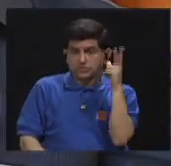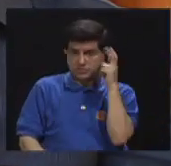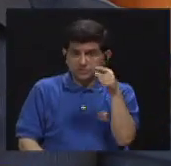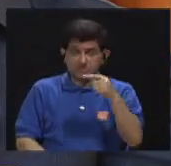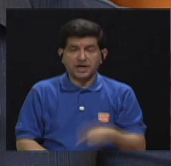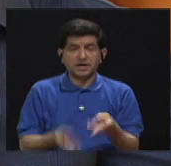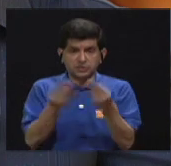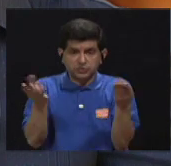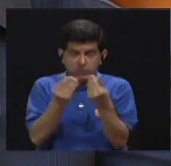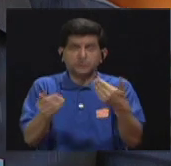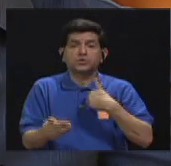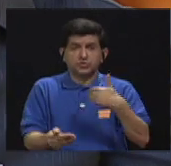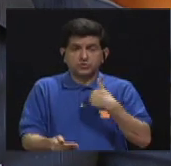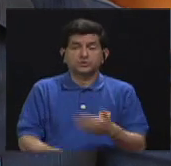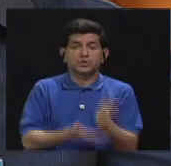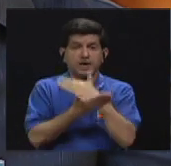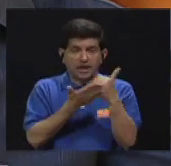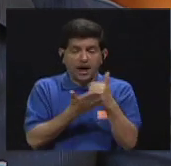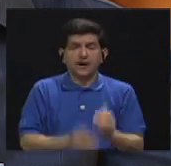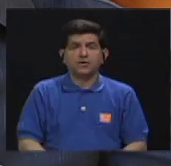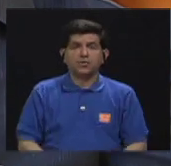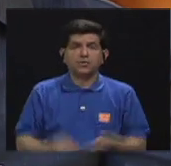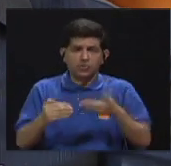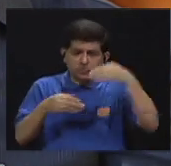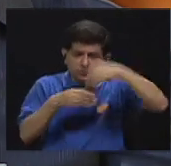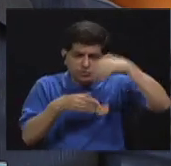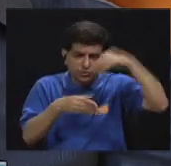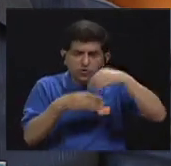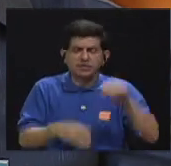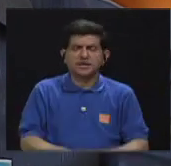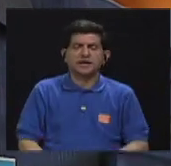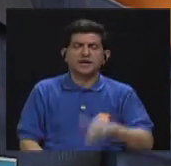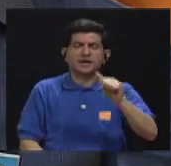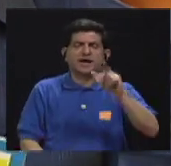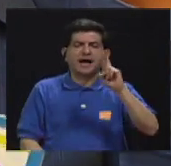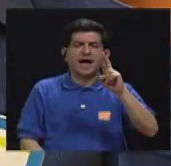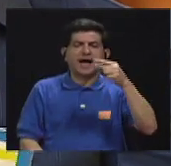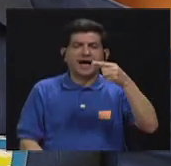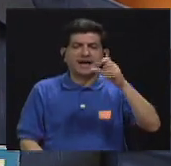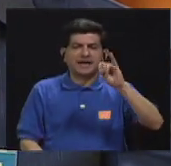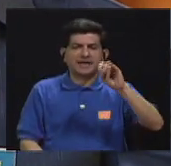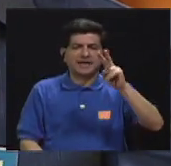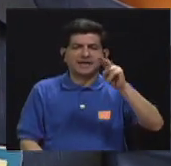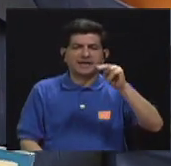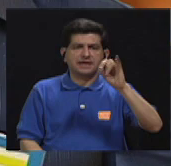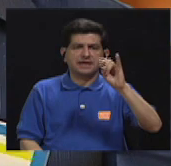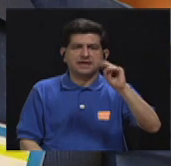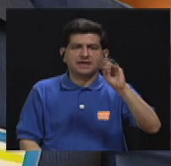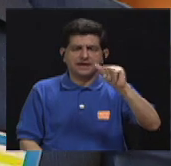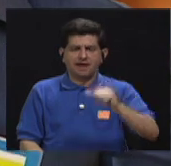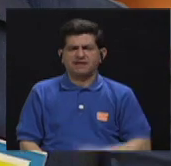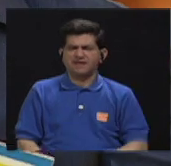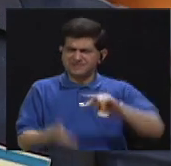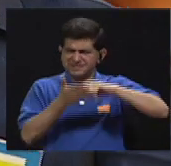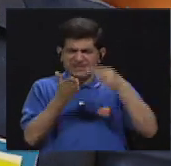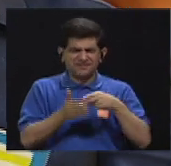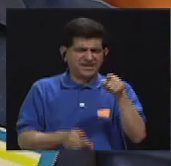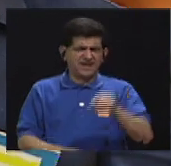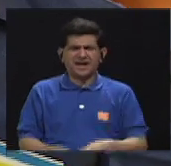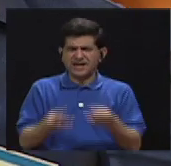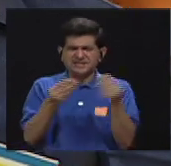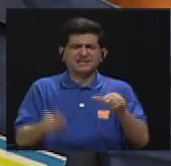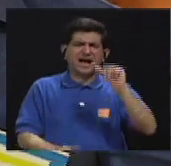de productos contienen elementos con arginina. Tal vez si nos podría ampliar qué es lo que hace la